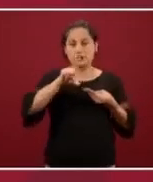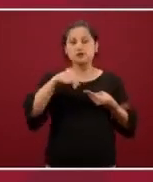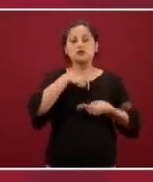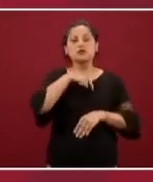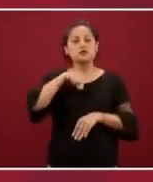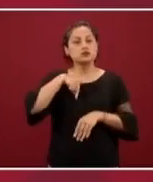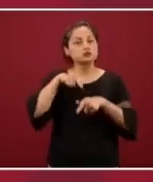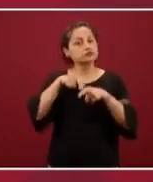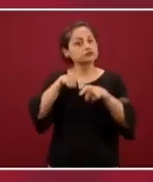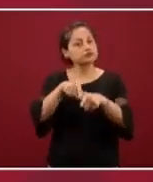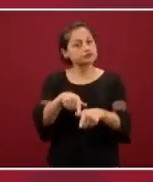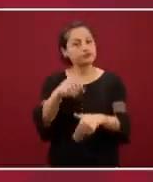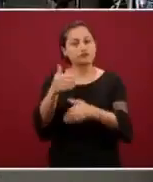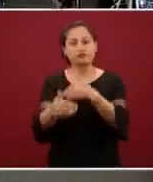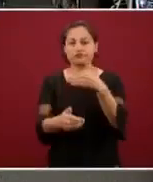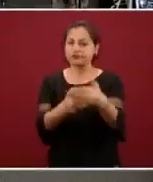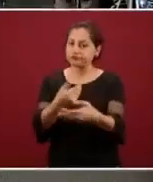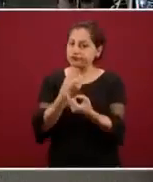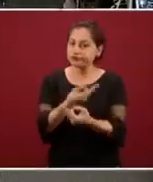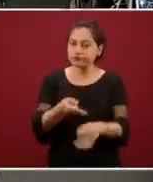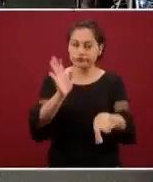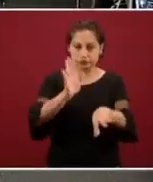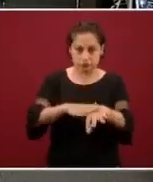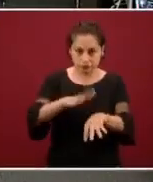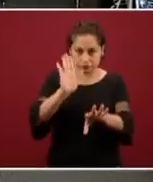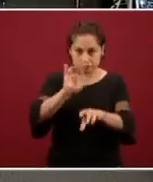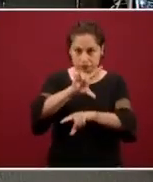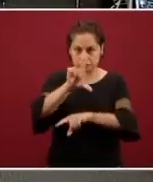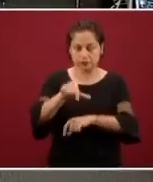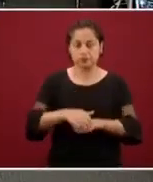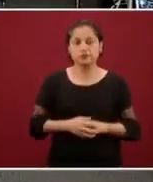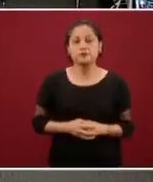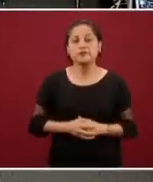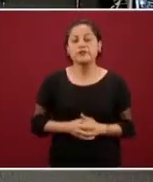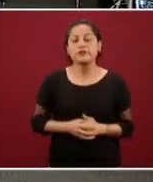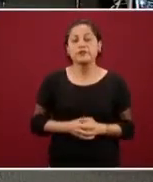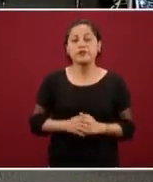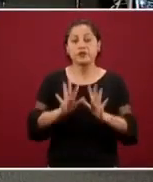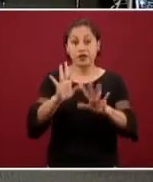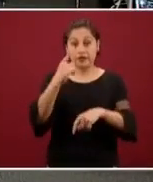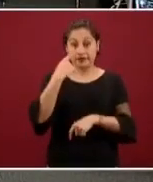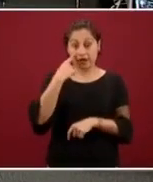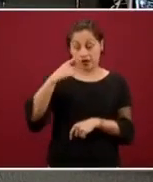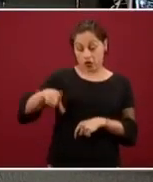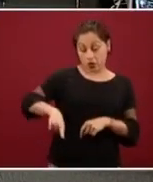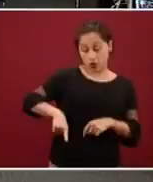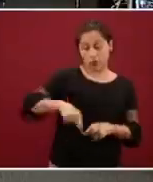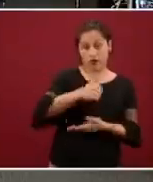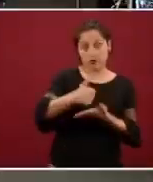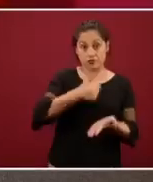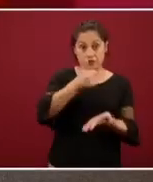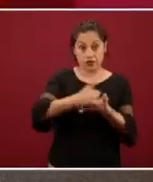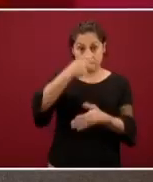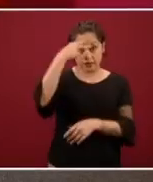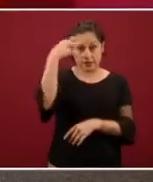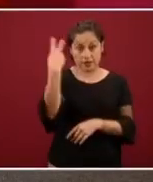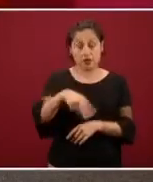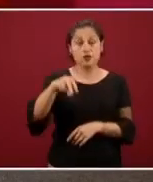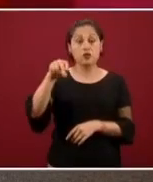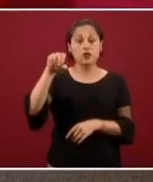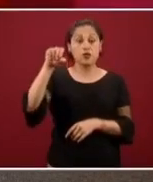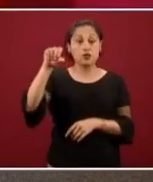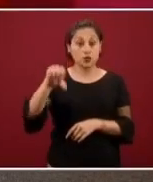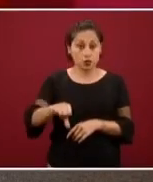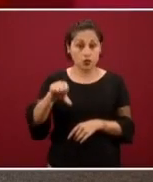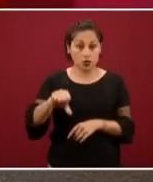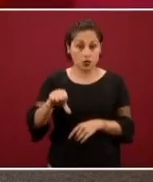con mucho gusto como lo hacemos todos los días. Solamente para puntualizar también, el Gobierno de la Ciudad de México emitió, hoy estoy en comunicación en tiempo real,